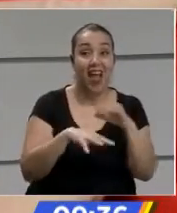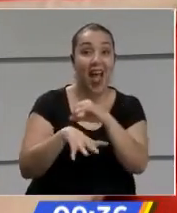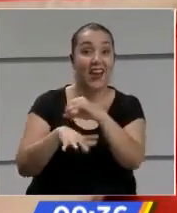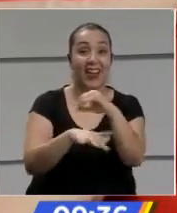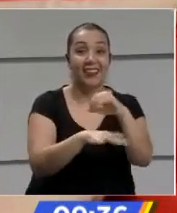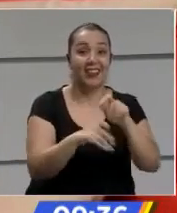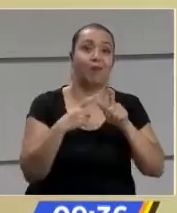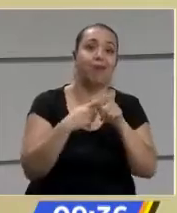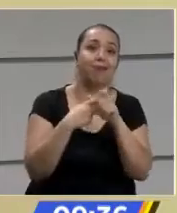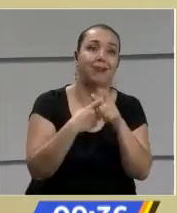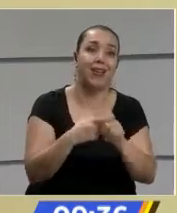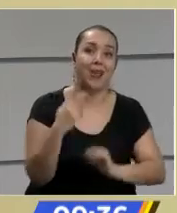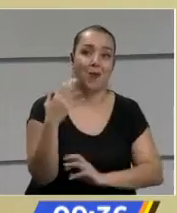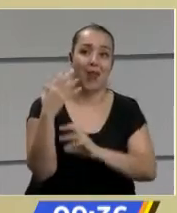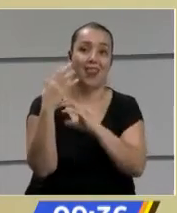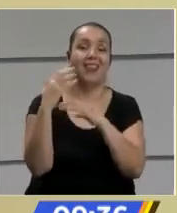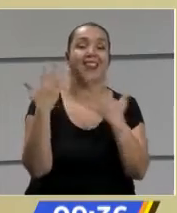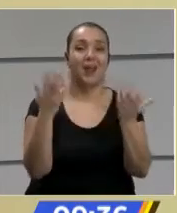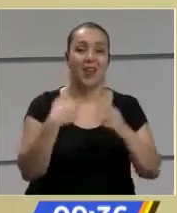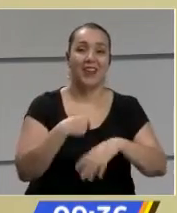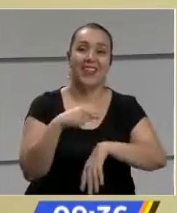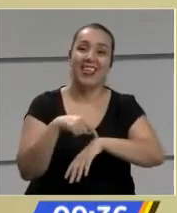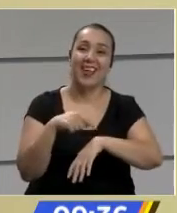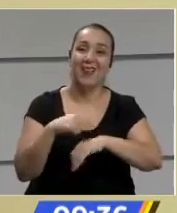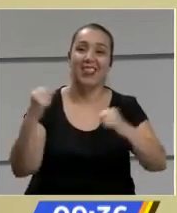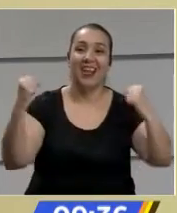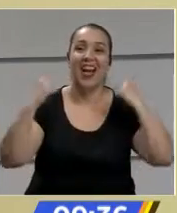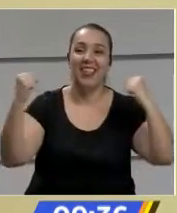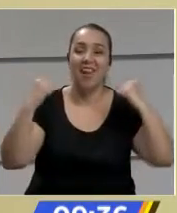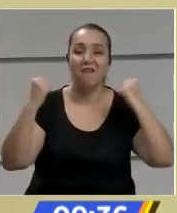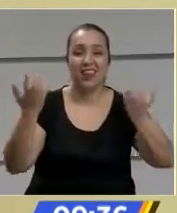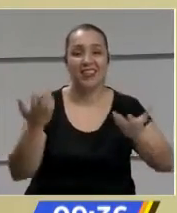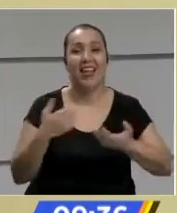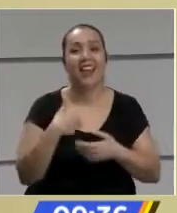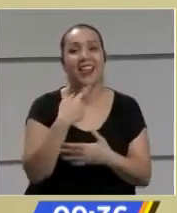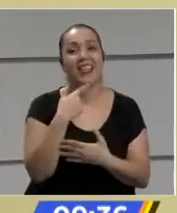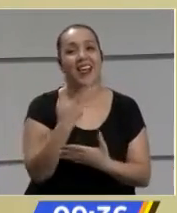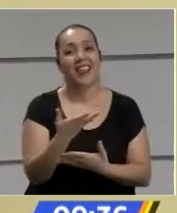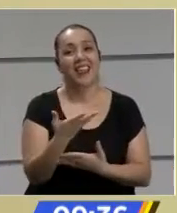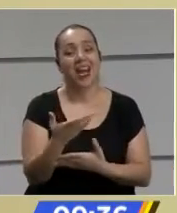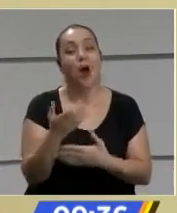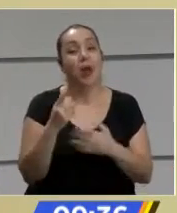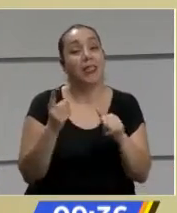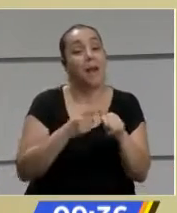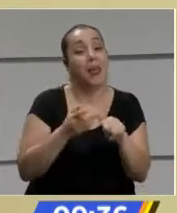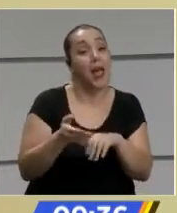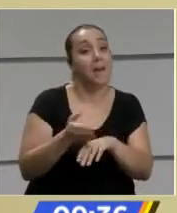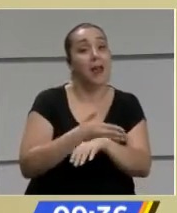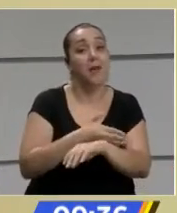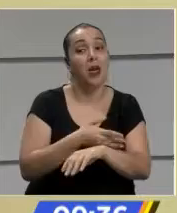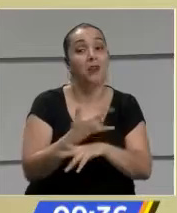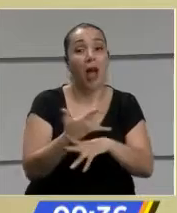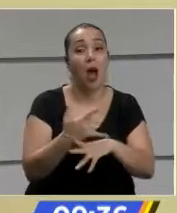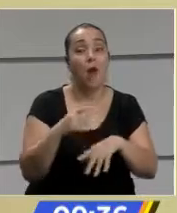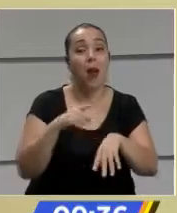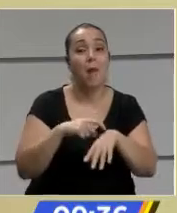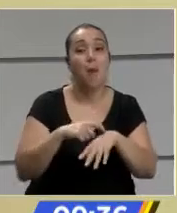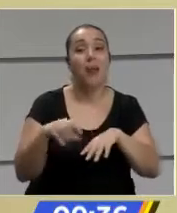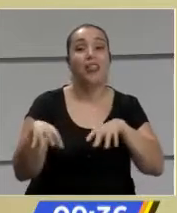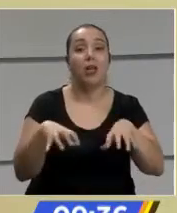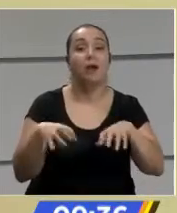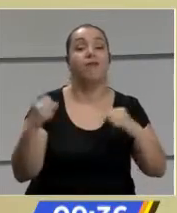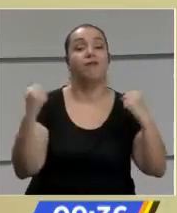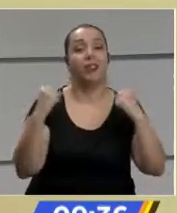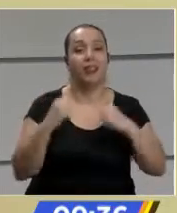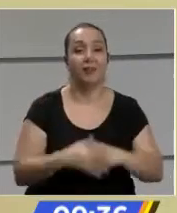hacía. Lo menciono porque tenemos que ir a una cápsula de actividad Excelente. Física. Entonces, Excelente. Vámonos primero a la cápsula de actividad física y